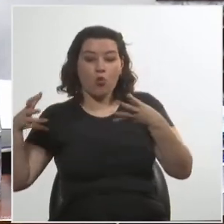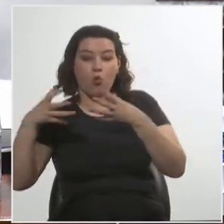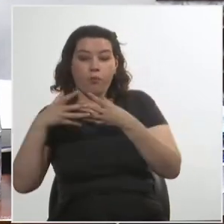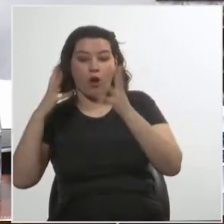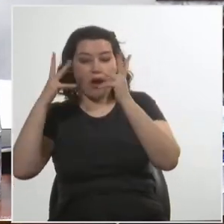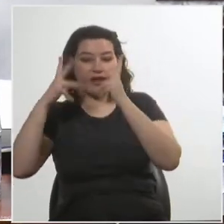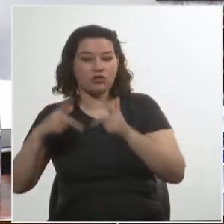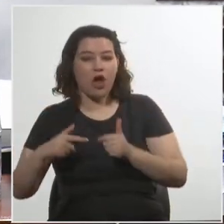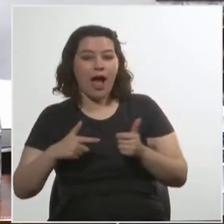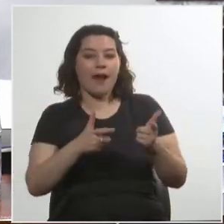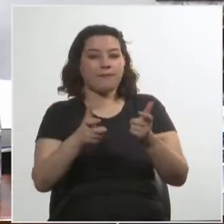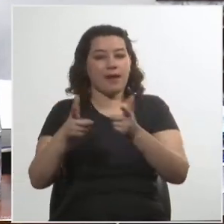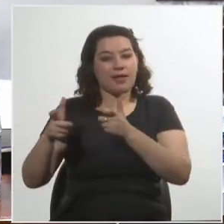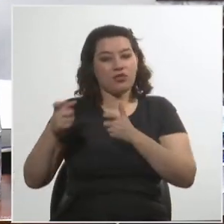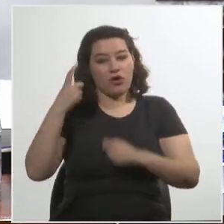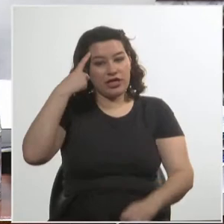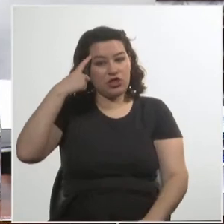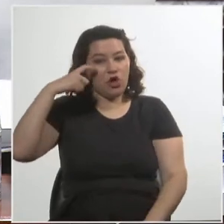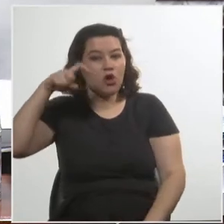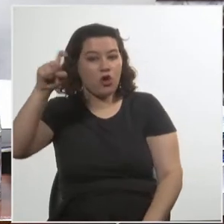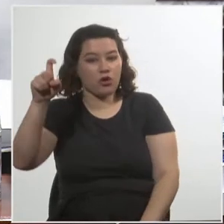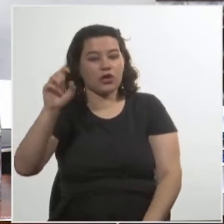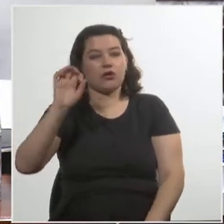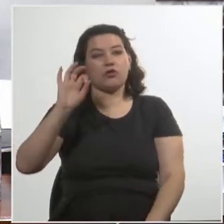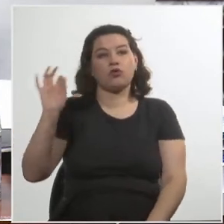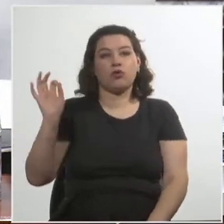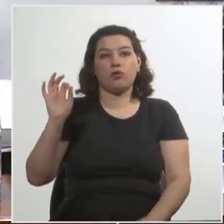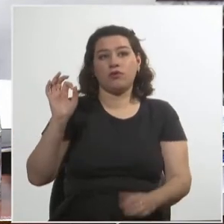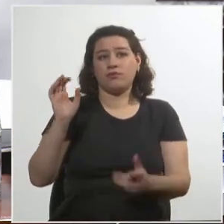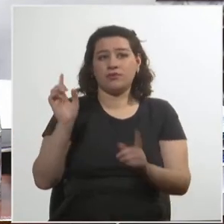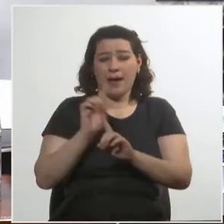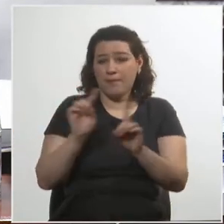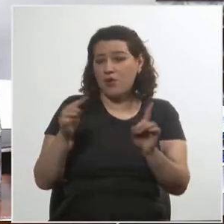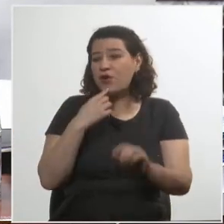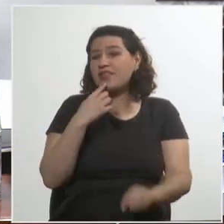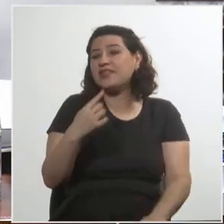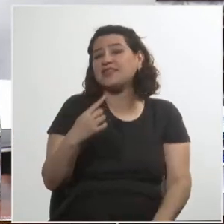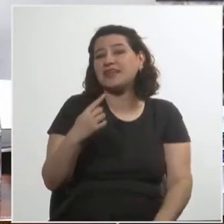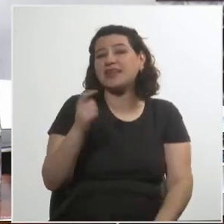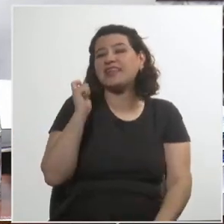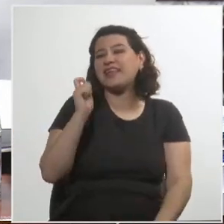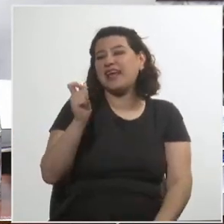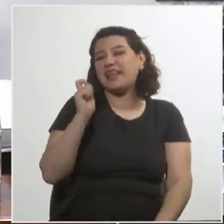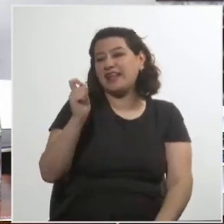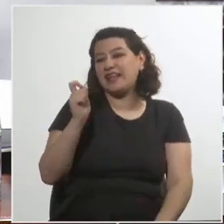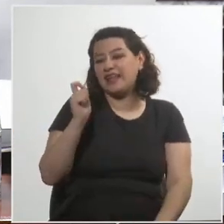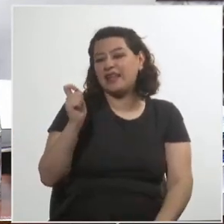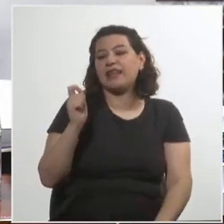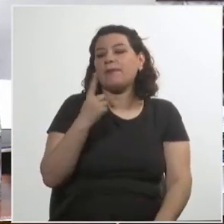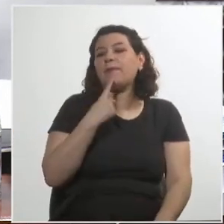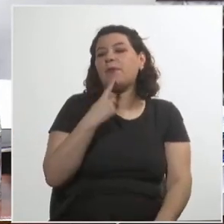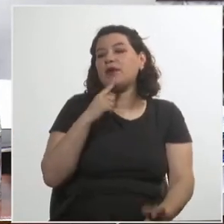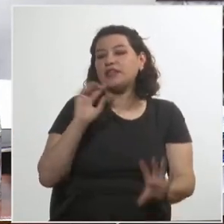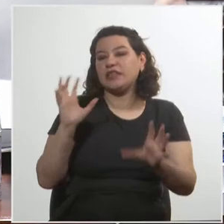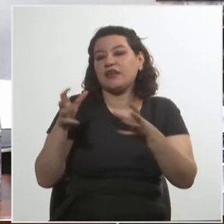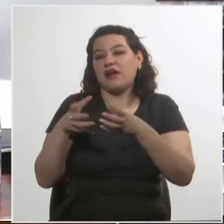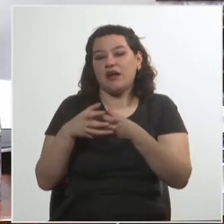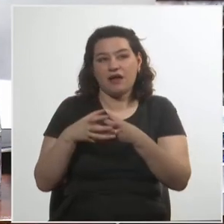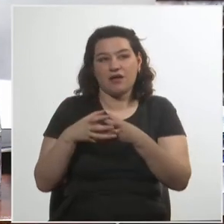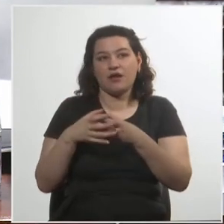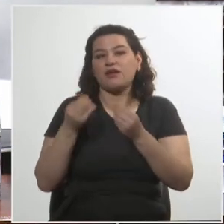organizaciones armadas de carácter ideológico e imputables a estas y tampoco distingue de Qué signo son En qué